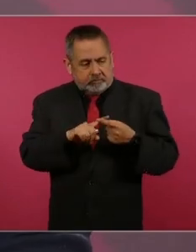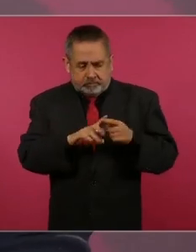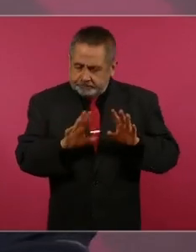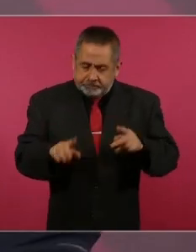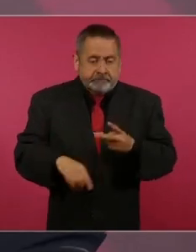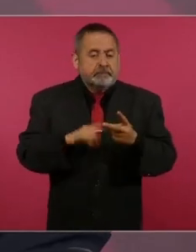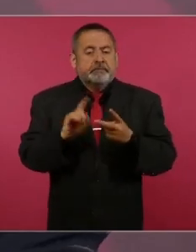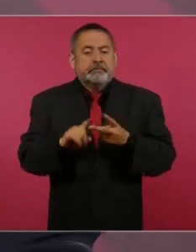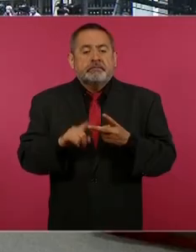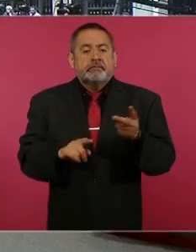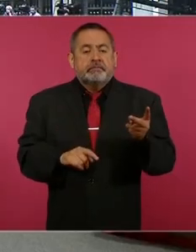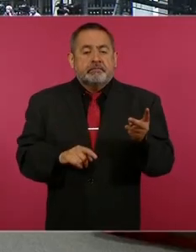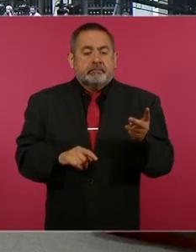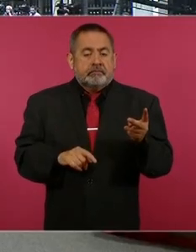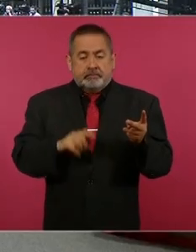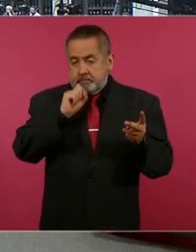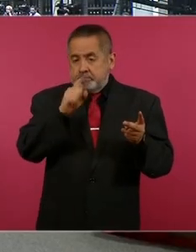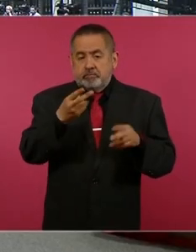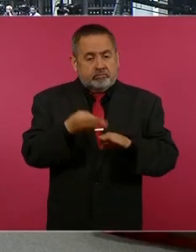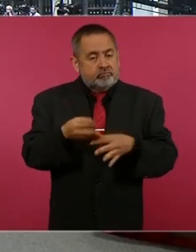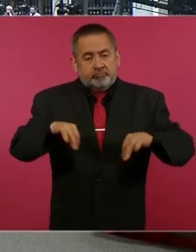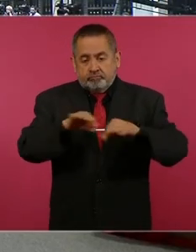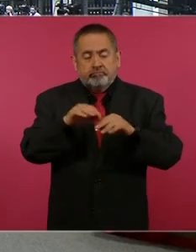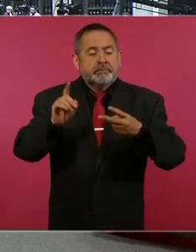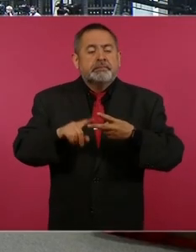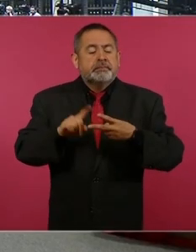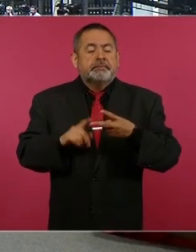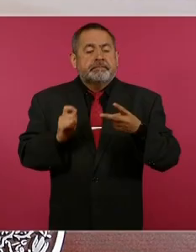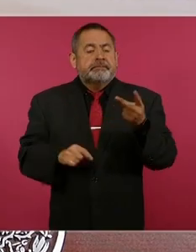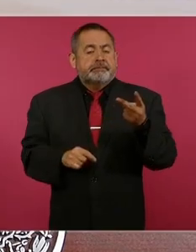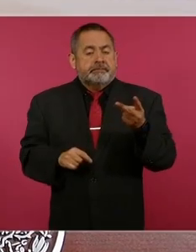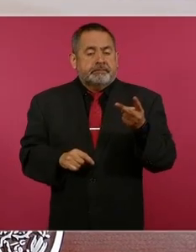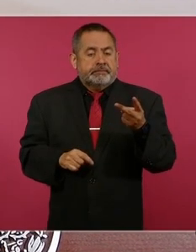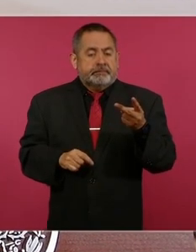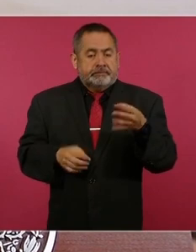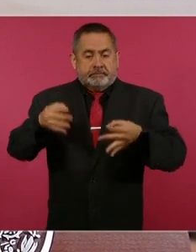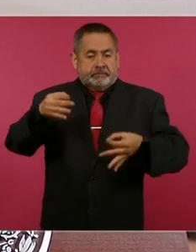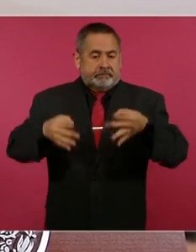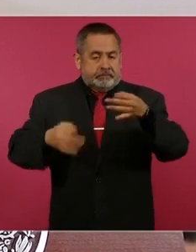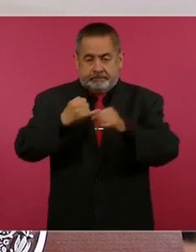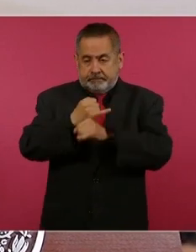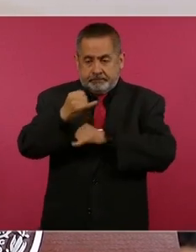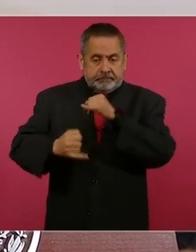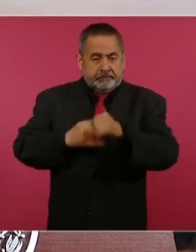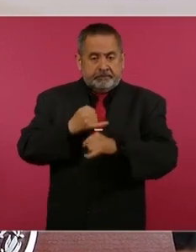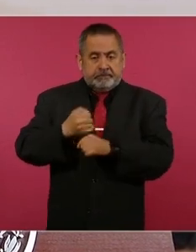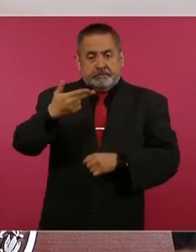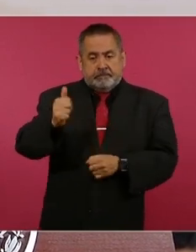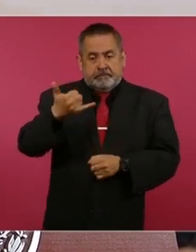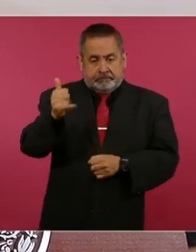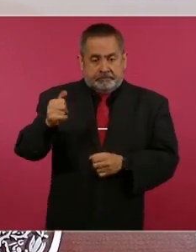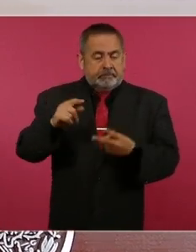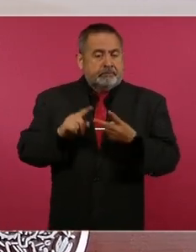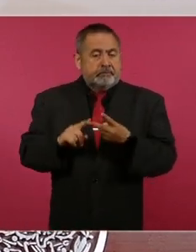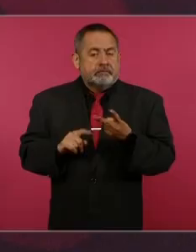Segundo, que también nos importa mucho, es que la Corte de Justicia